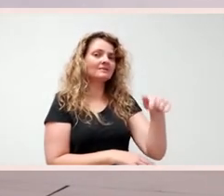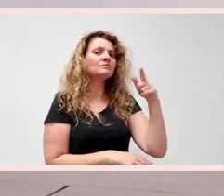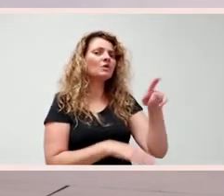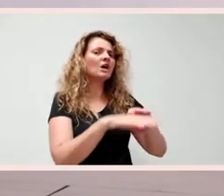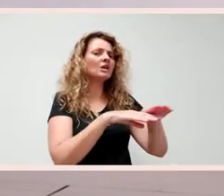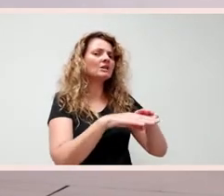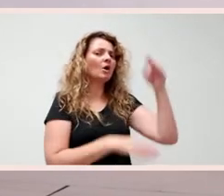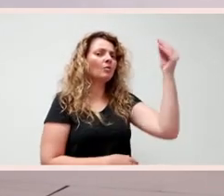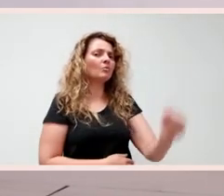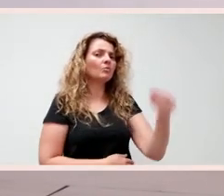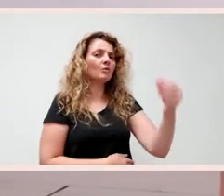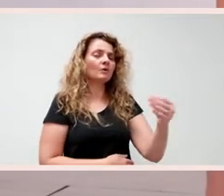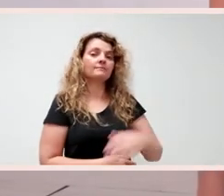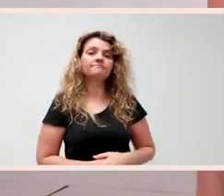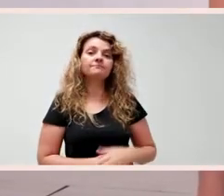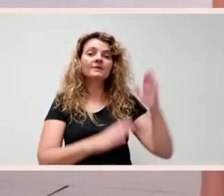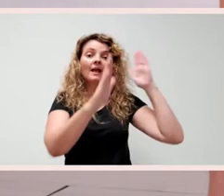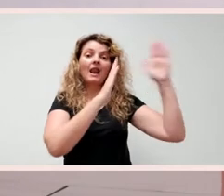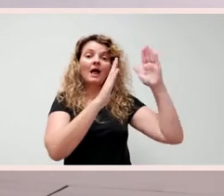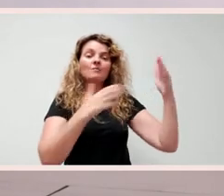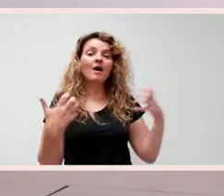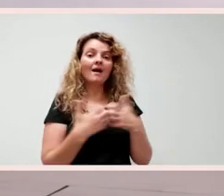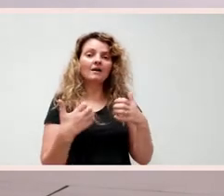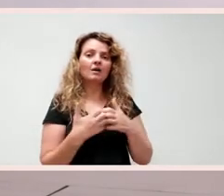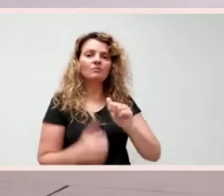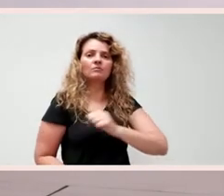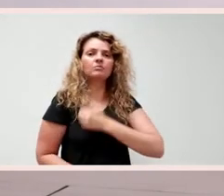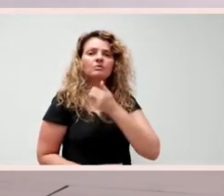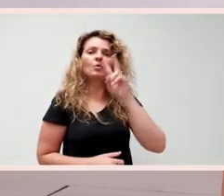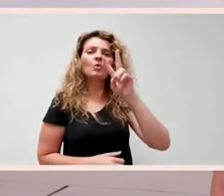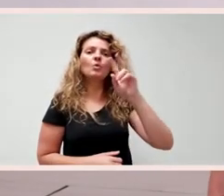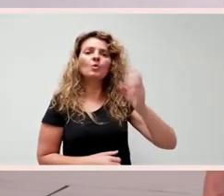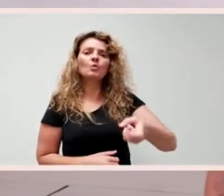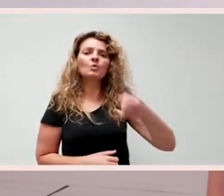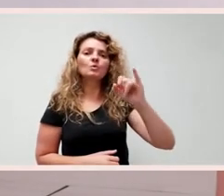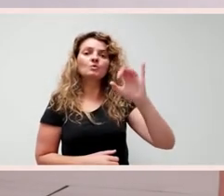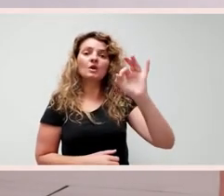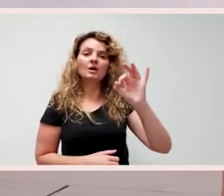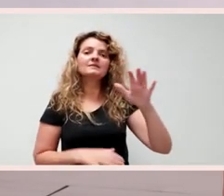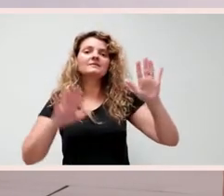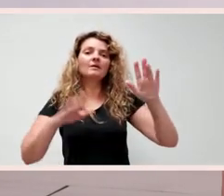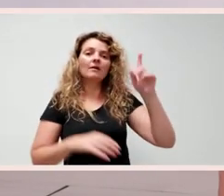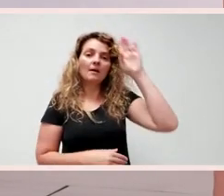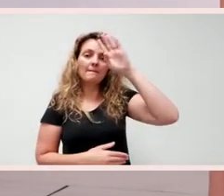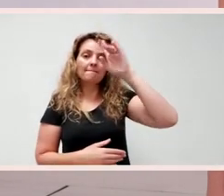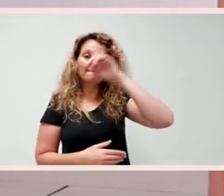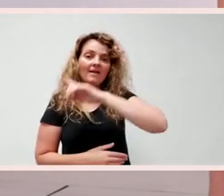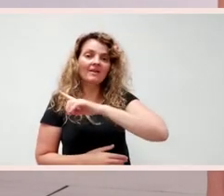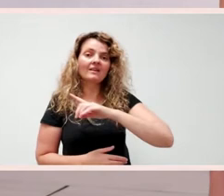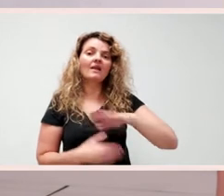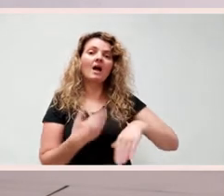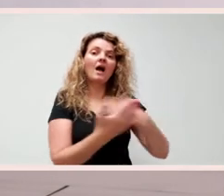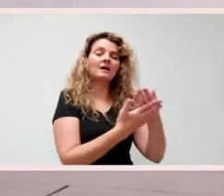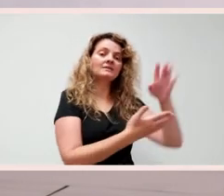nun campo de concentración do país veciño. Tamén se sabe que colleu unha embarcación, unha pasaxe nun barco que o levou logo a